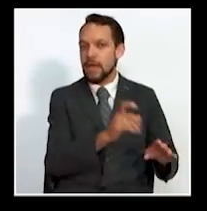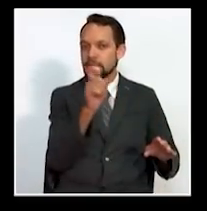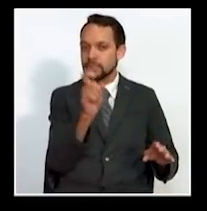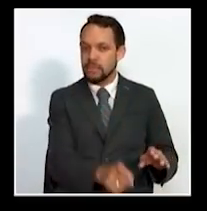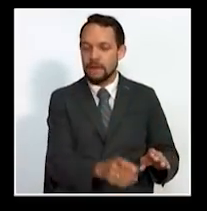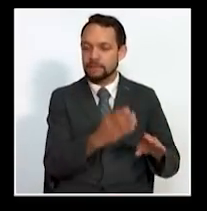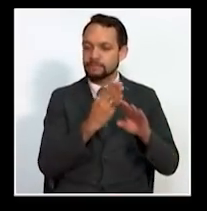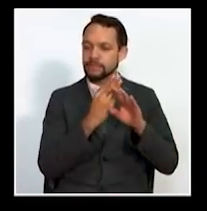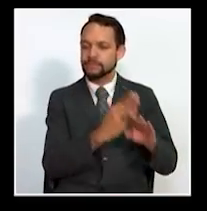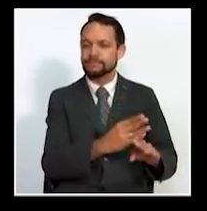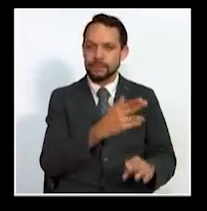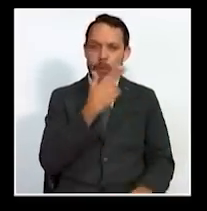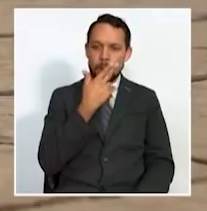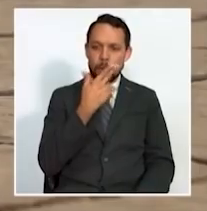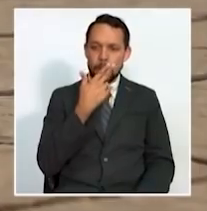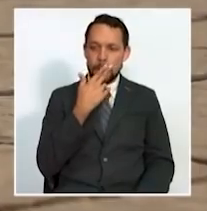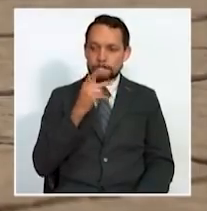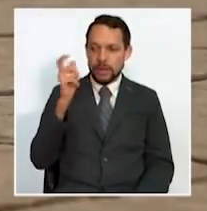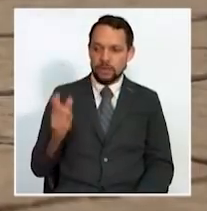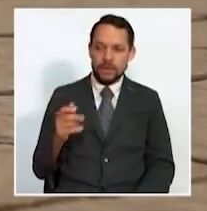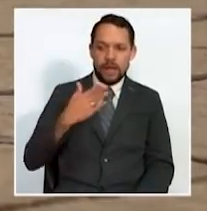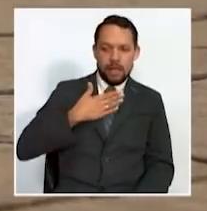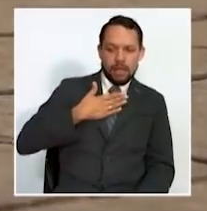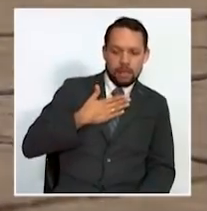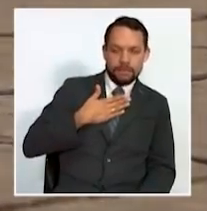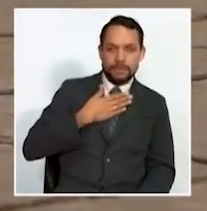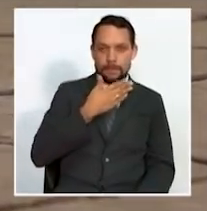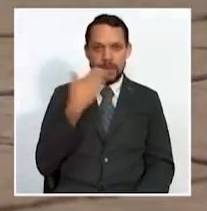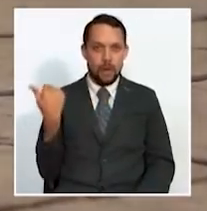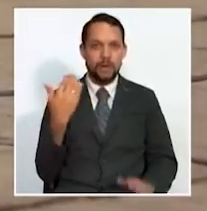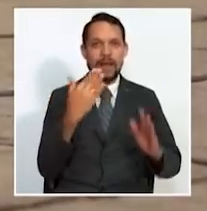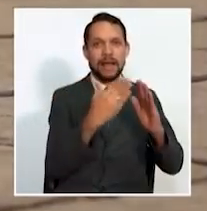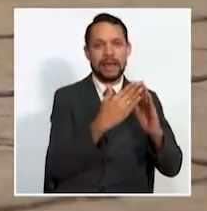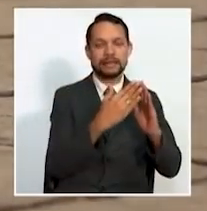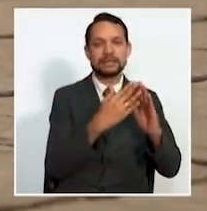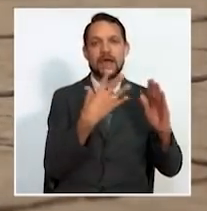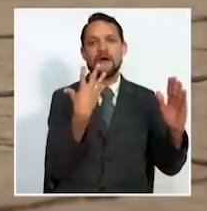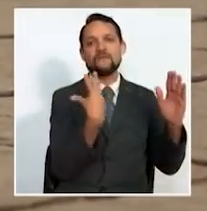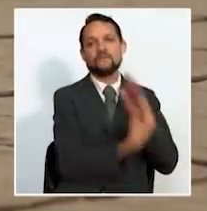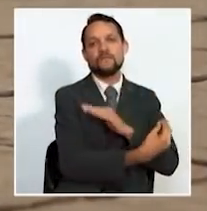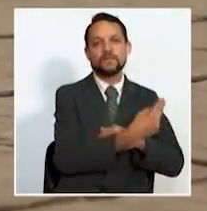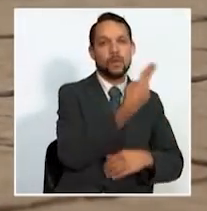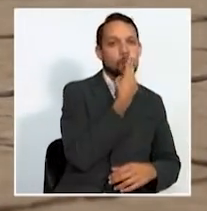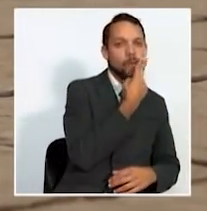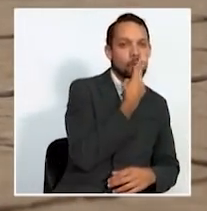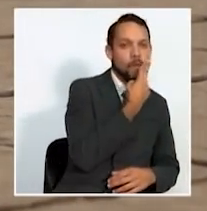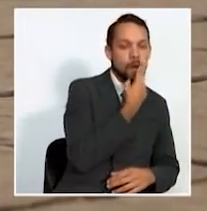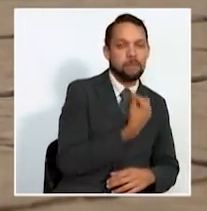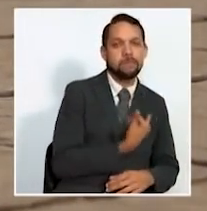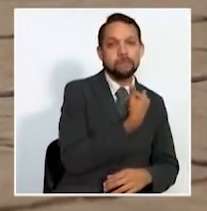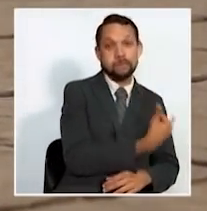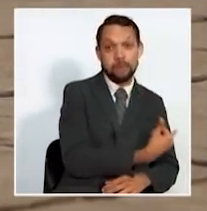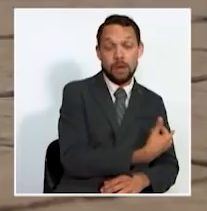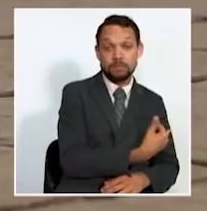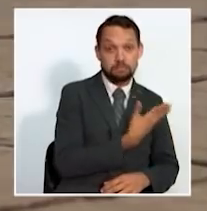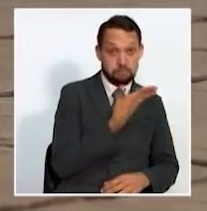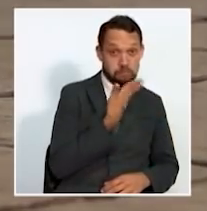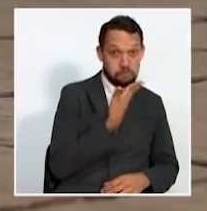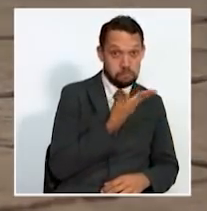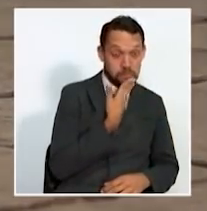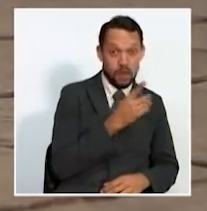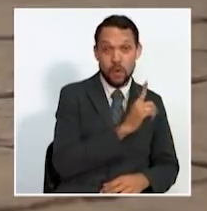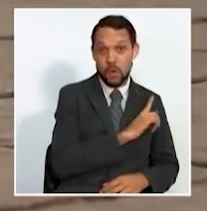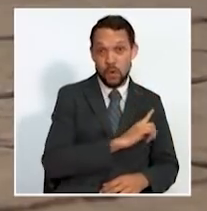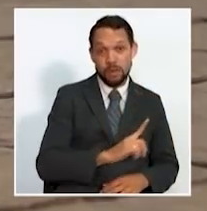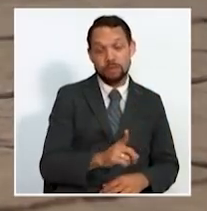para ayudar a una persona con asma. Fumar fuera de casa no es suficiente. Los miembros de la familia y visitantes que fuman